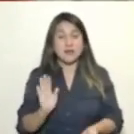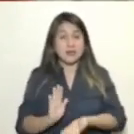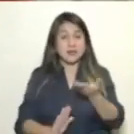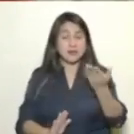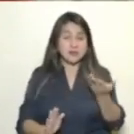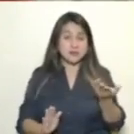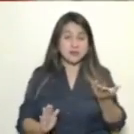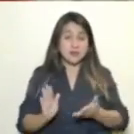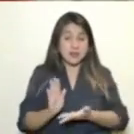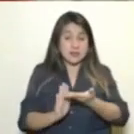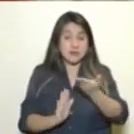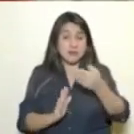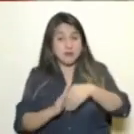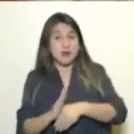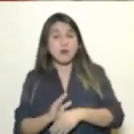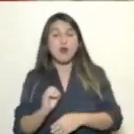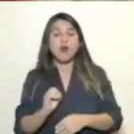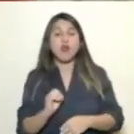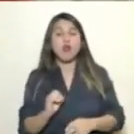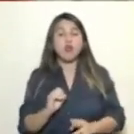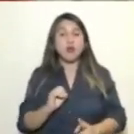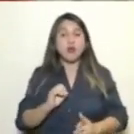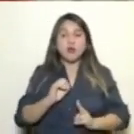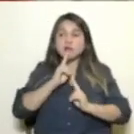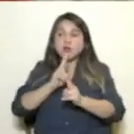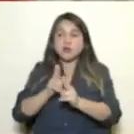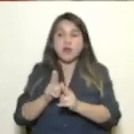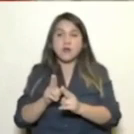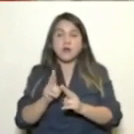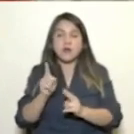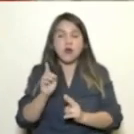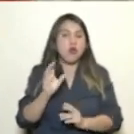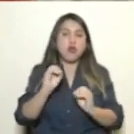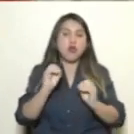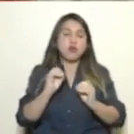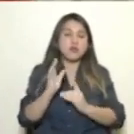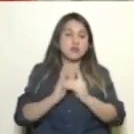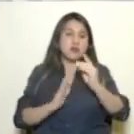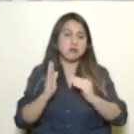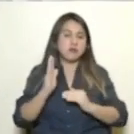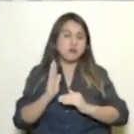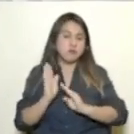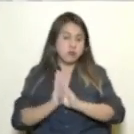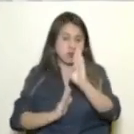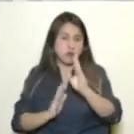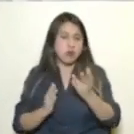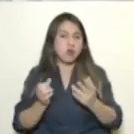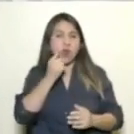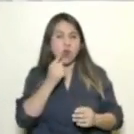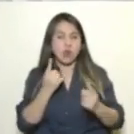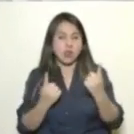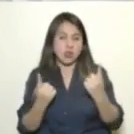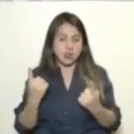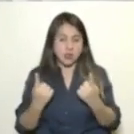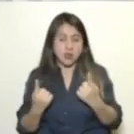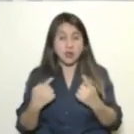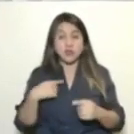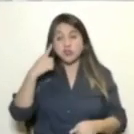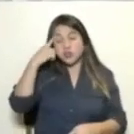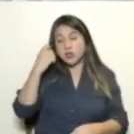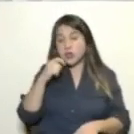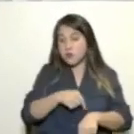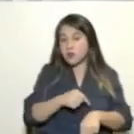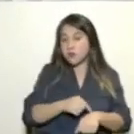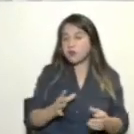crecimiento, o salimos, digamos? No hay dos escenarios, digamos. Yo creo que el momento es